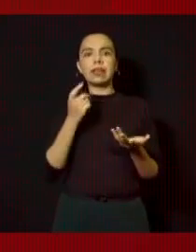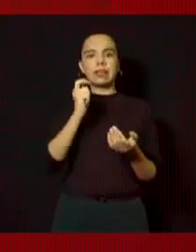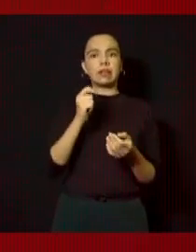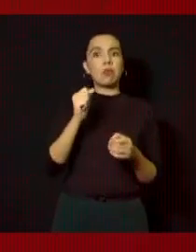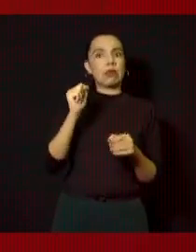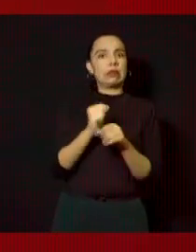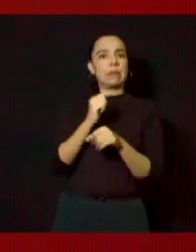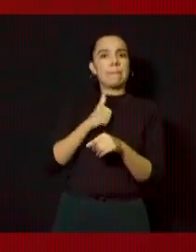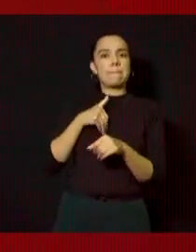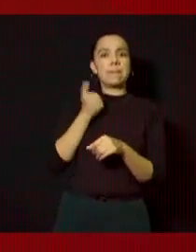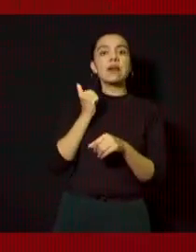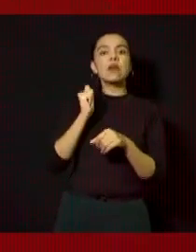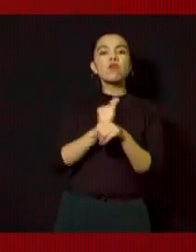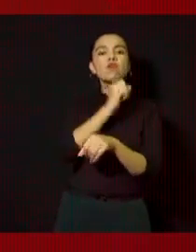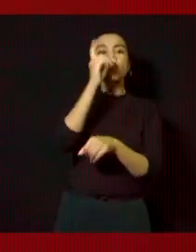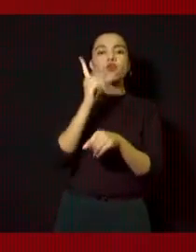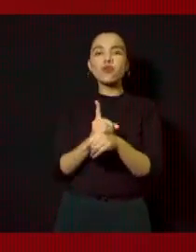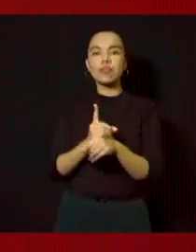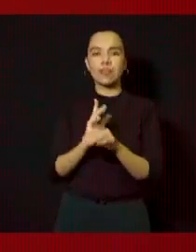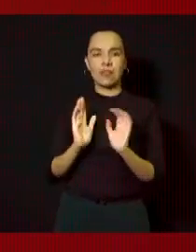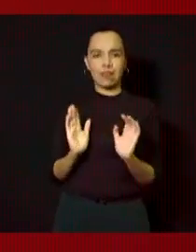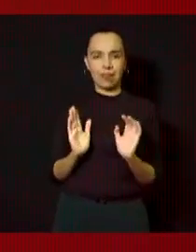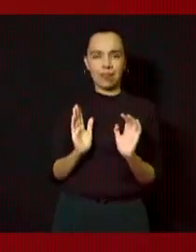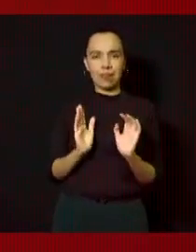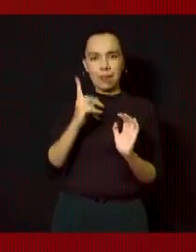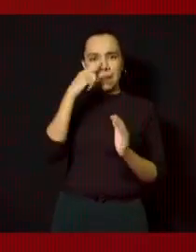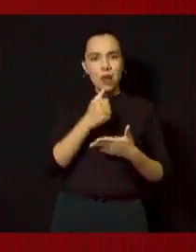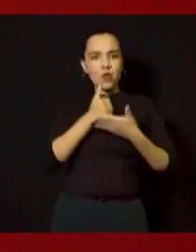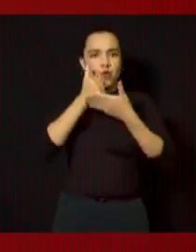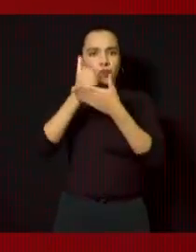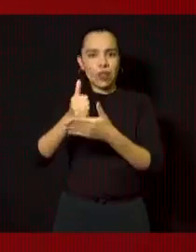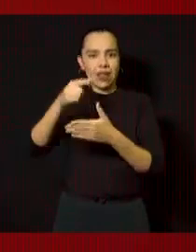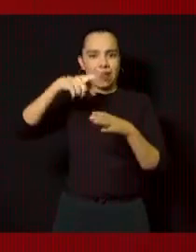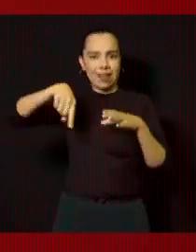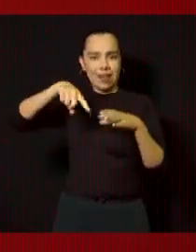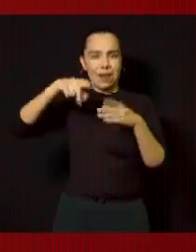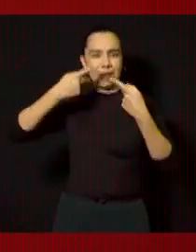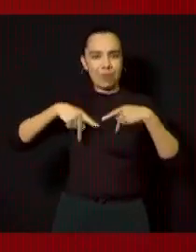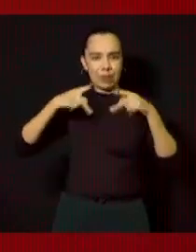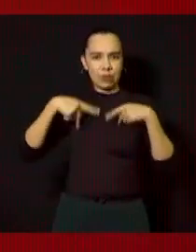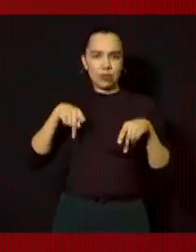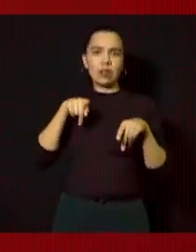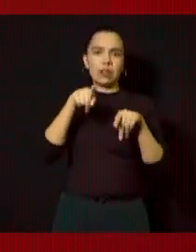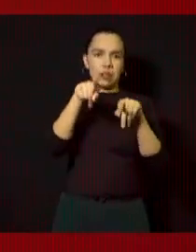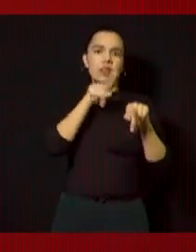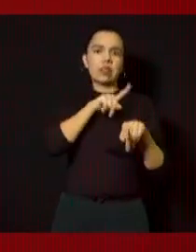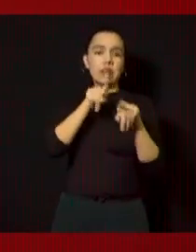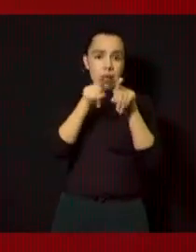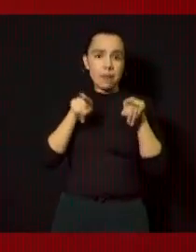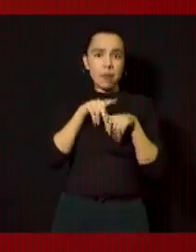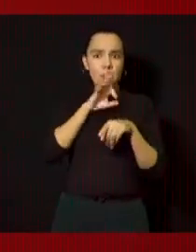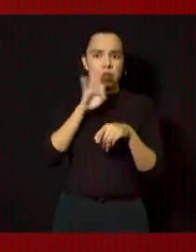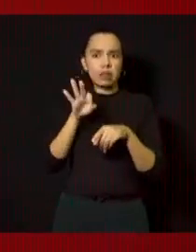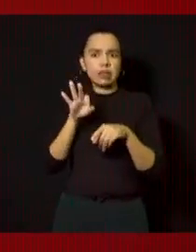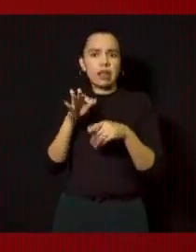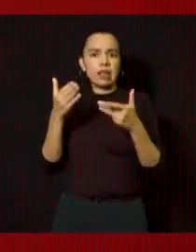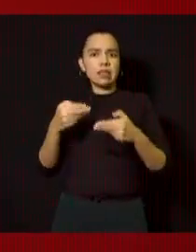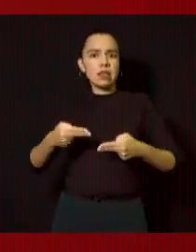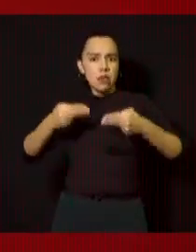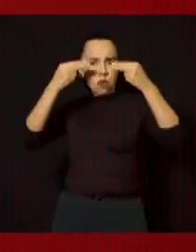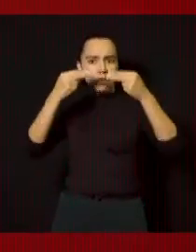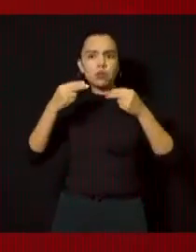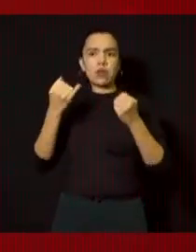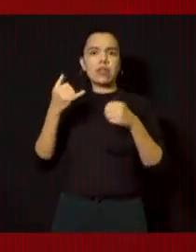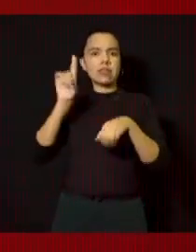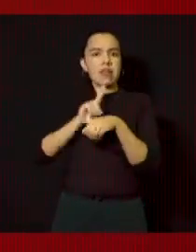entrada. ¿Sí? Entonces ya es una manera que le ayudemos a esta persona que diga, tú también puedes hacer este negocio, tú también te puedes sentir así todos los